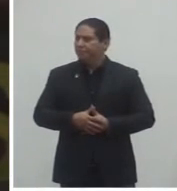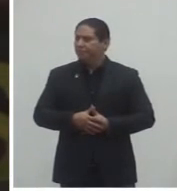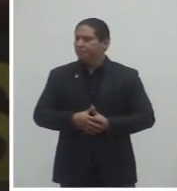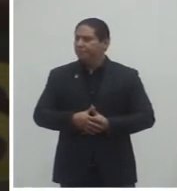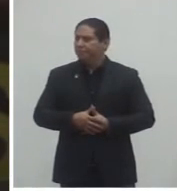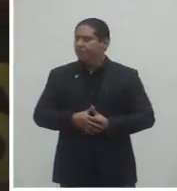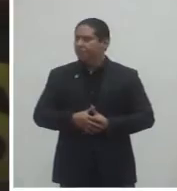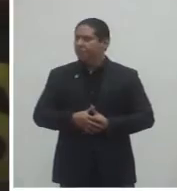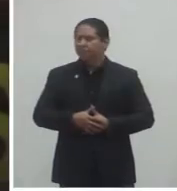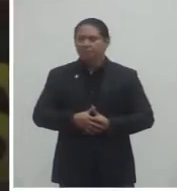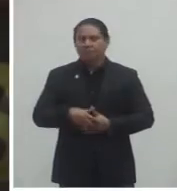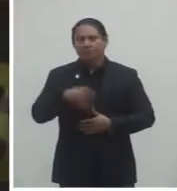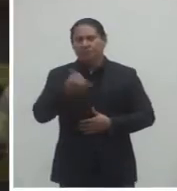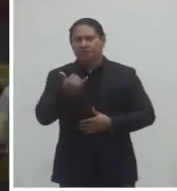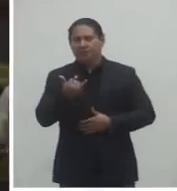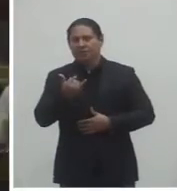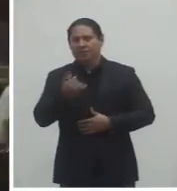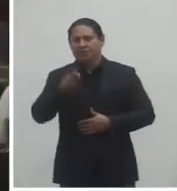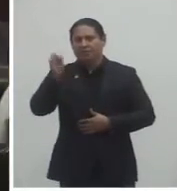Y el federalismo.